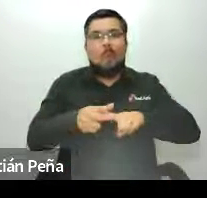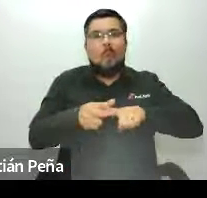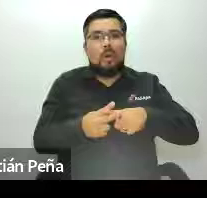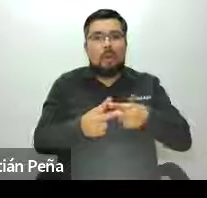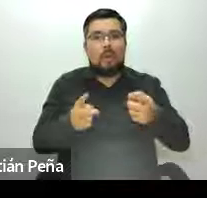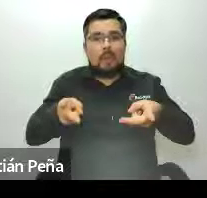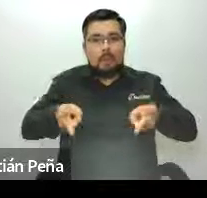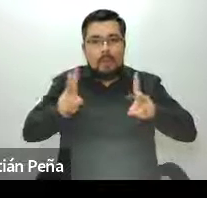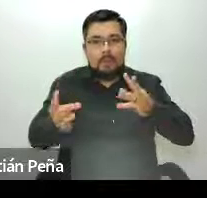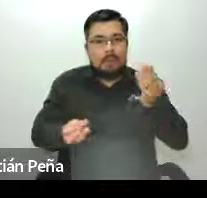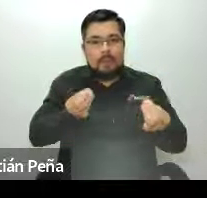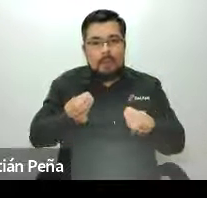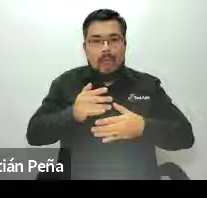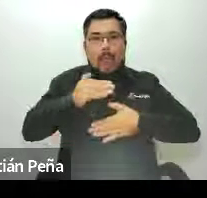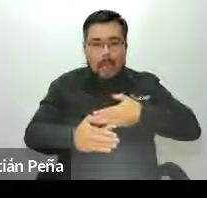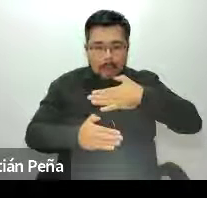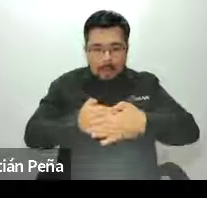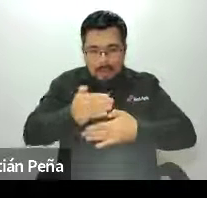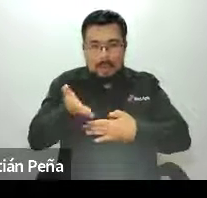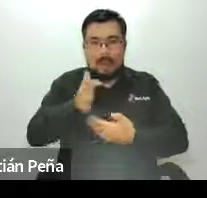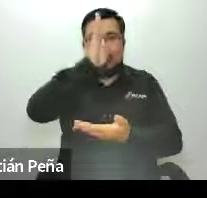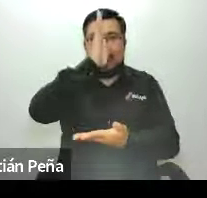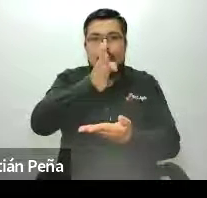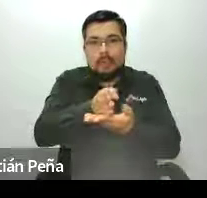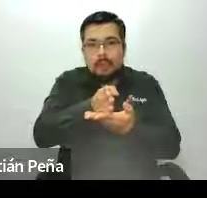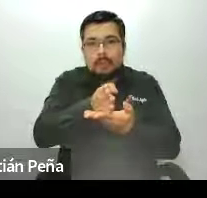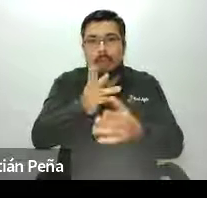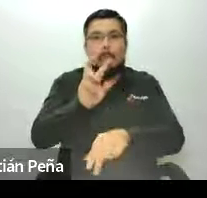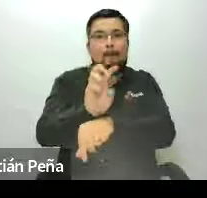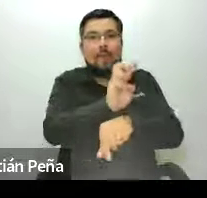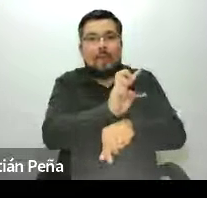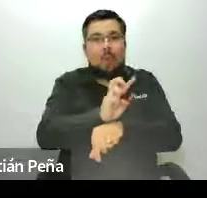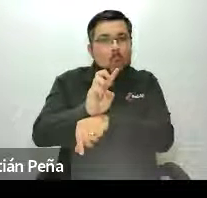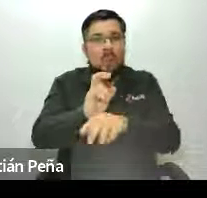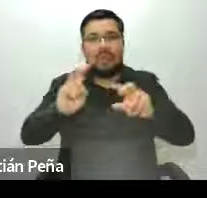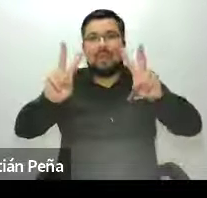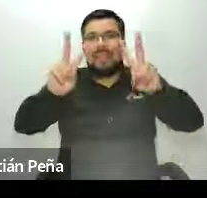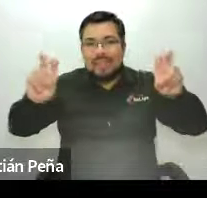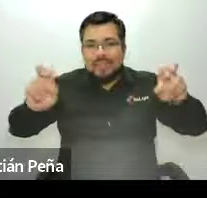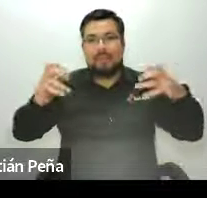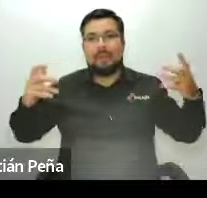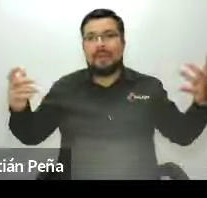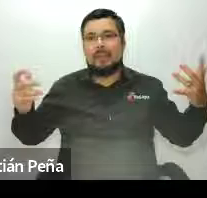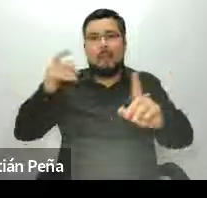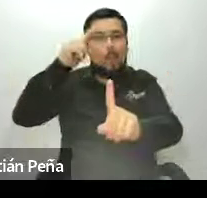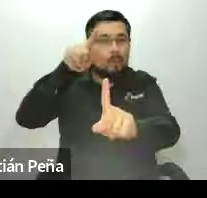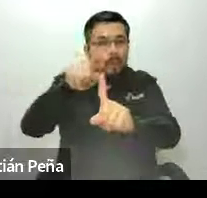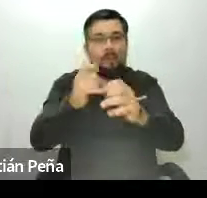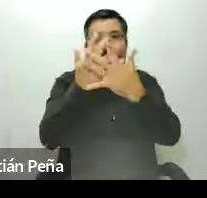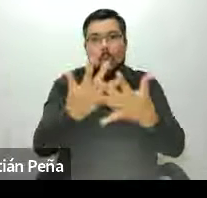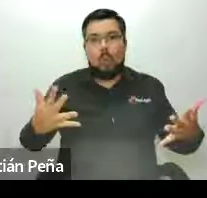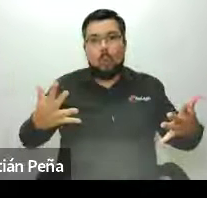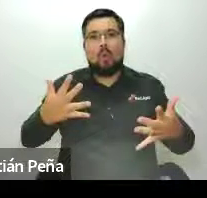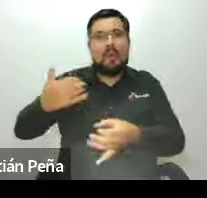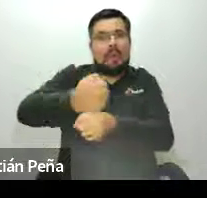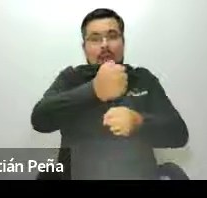permite avanzar en esta toma de decisiones pedagógicas respecto del tipo de objetivos curriculares que vamos a trabajar con nuestros